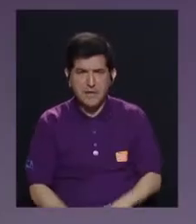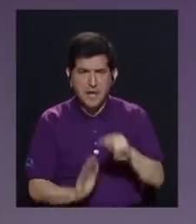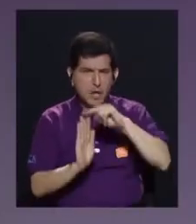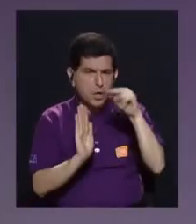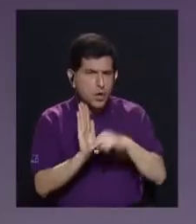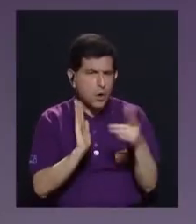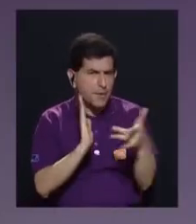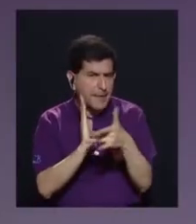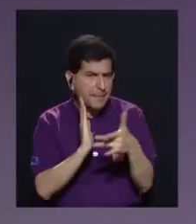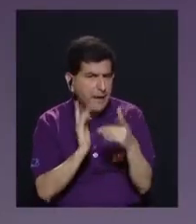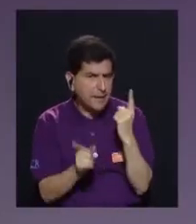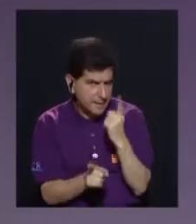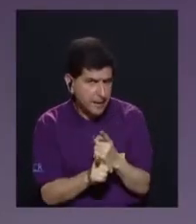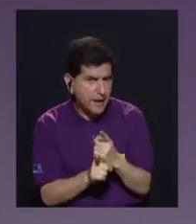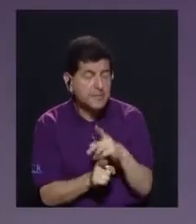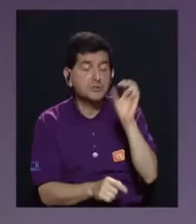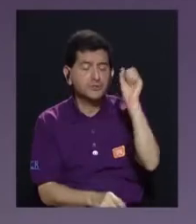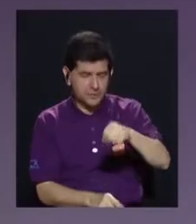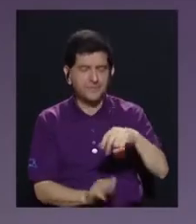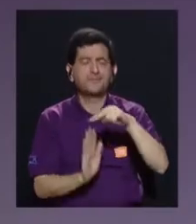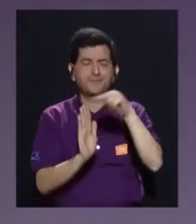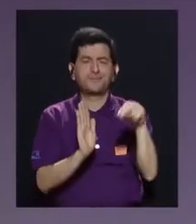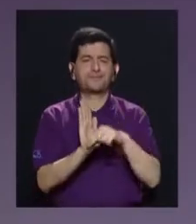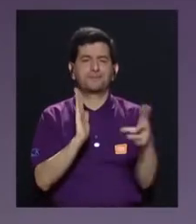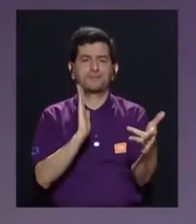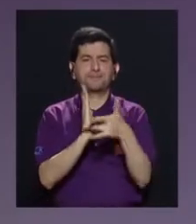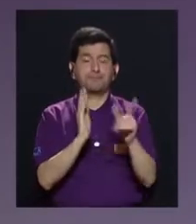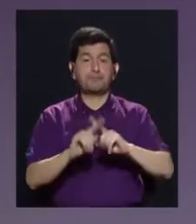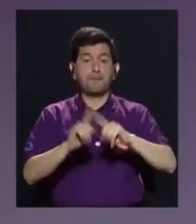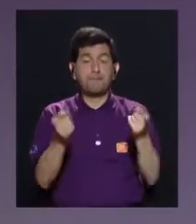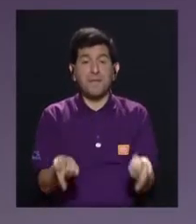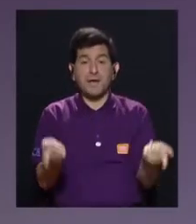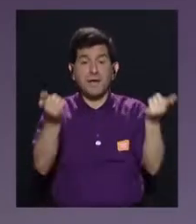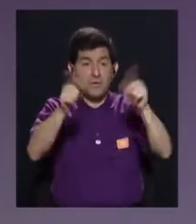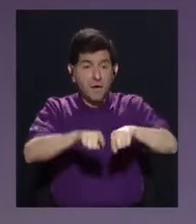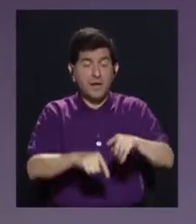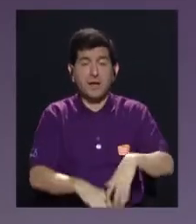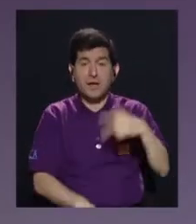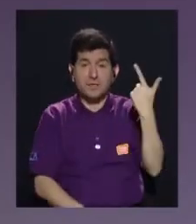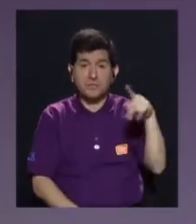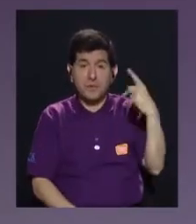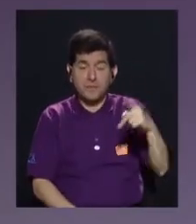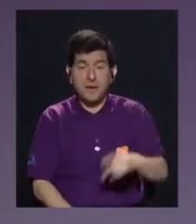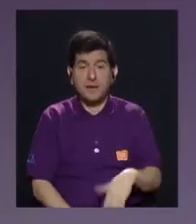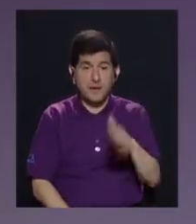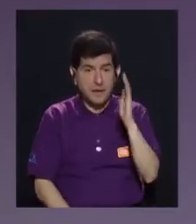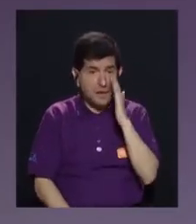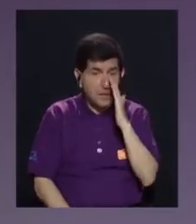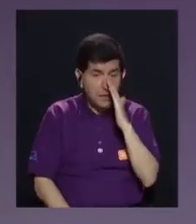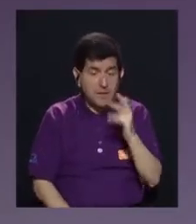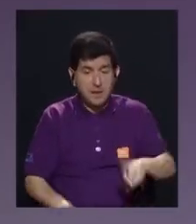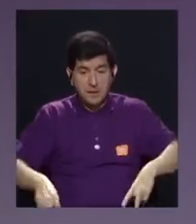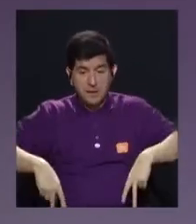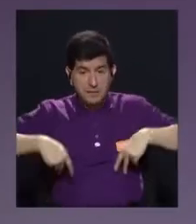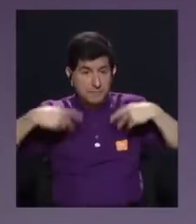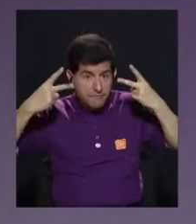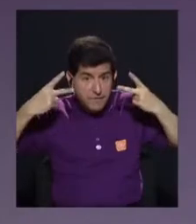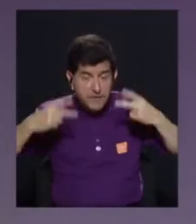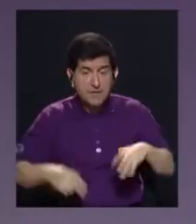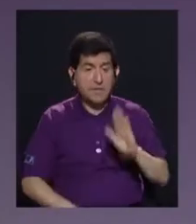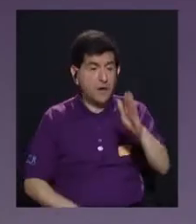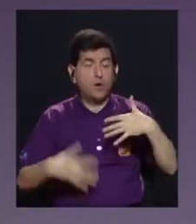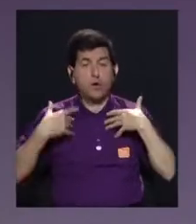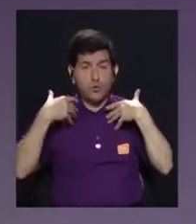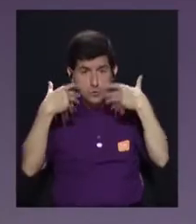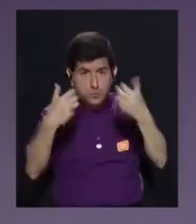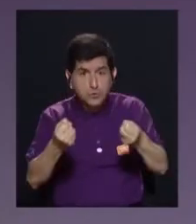escuchado exactamente es una norma técnica pero en muchos de los casos cuando está en peligro la madre es la vida de la madre o su salud